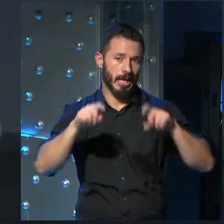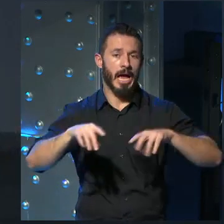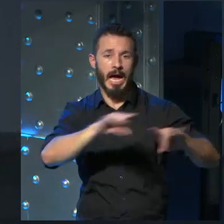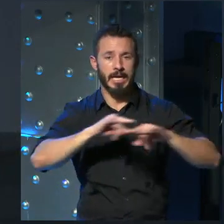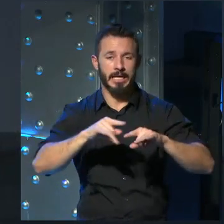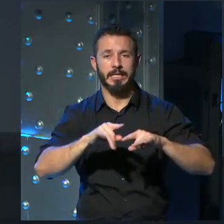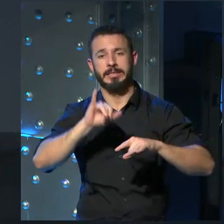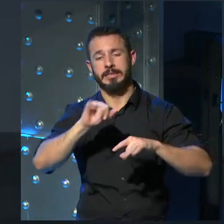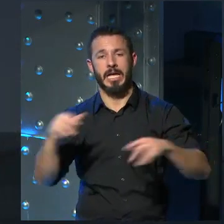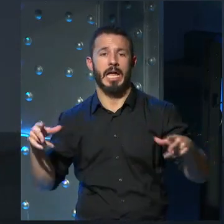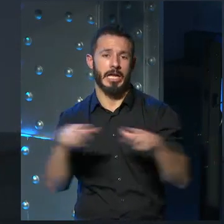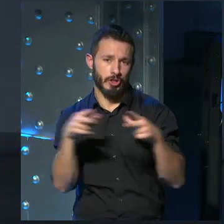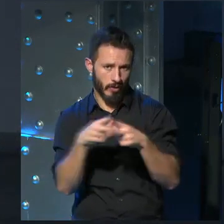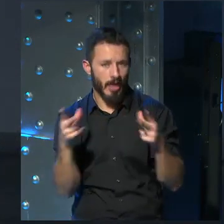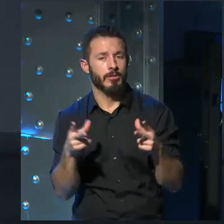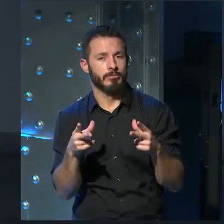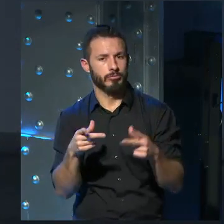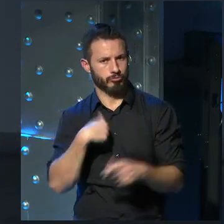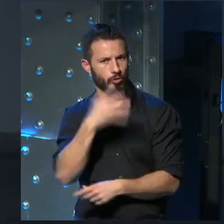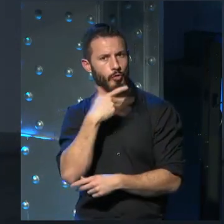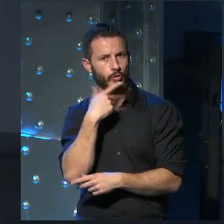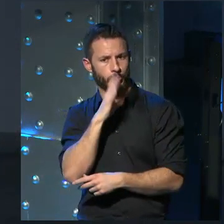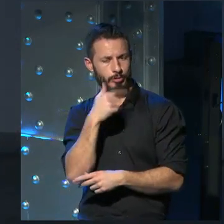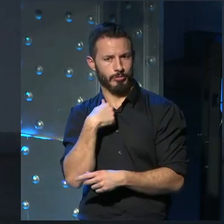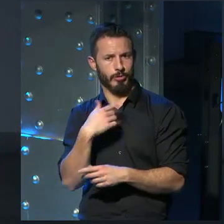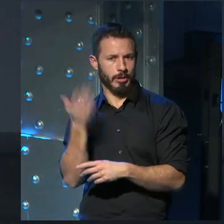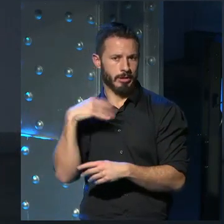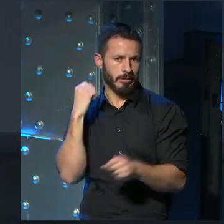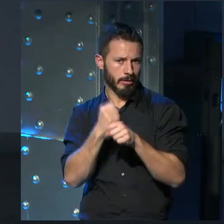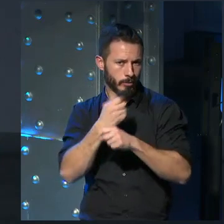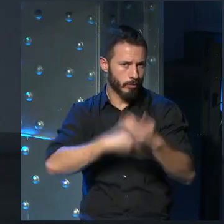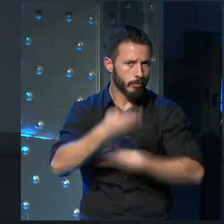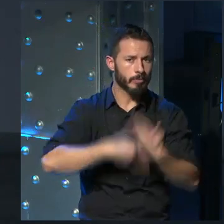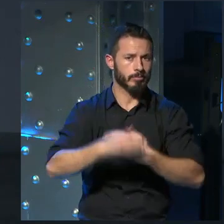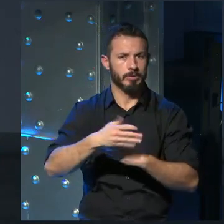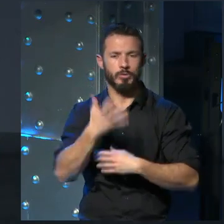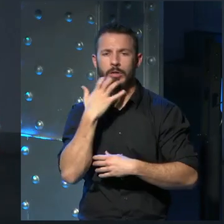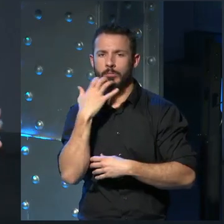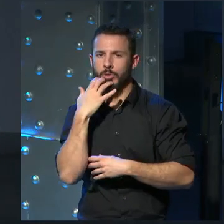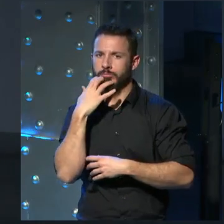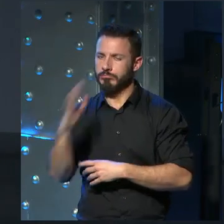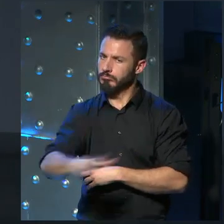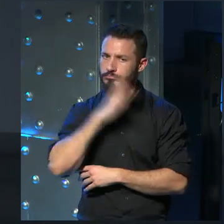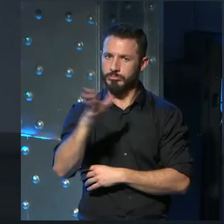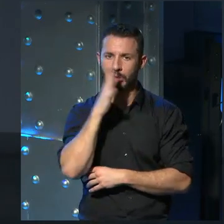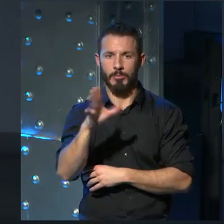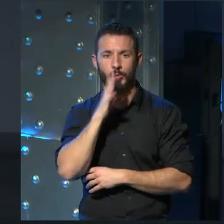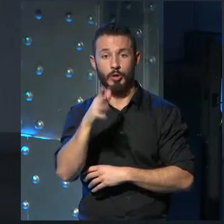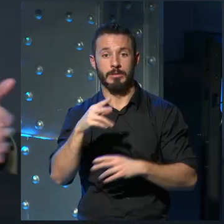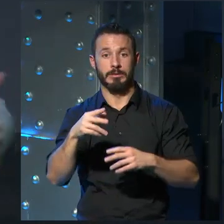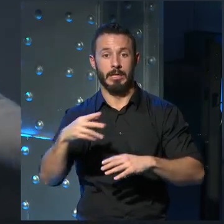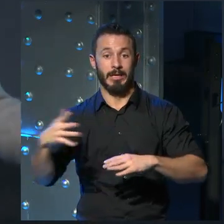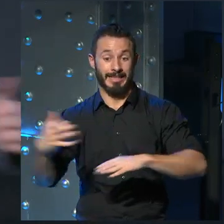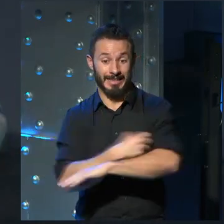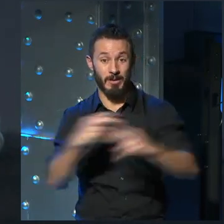años con él, y que es un ejemplo extraordinario porque la estructura de un puente de ferrocarril, por